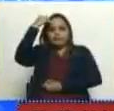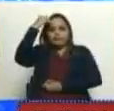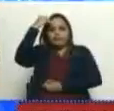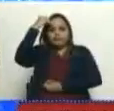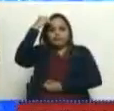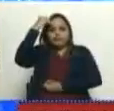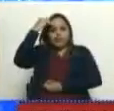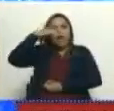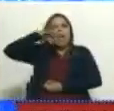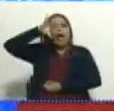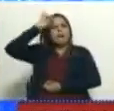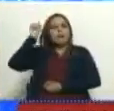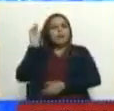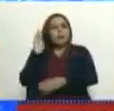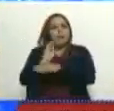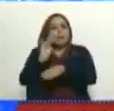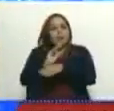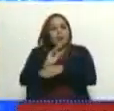preservación